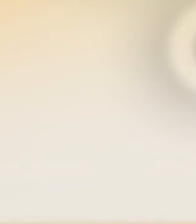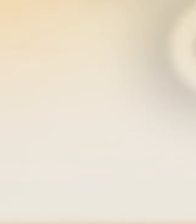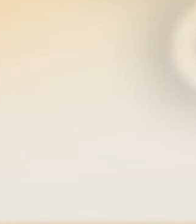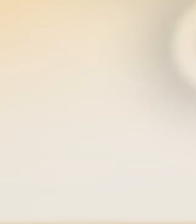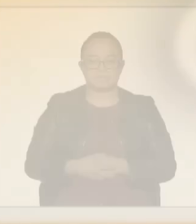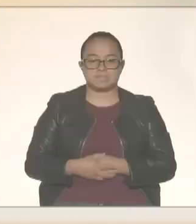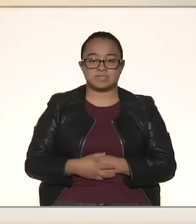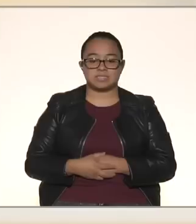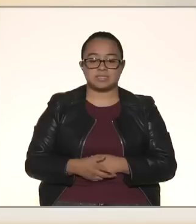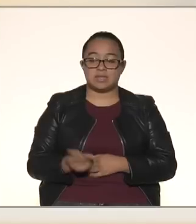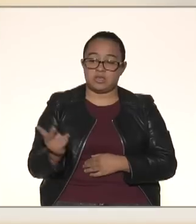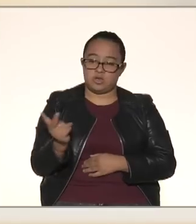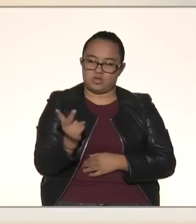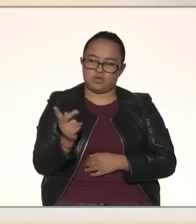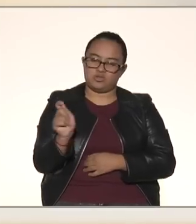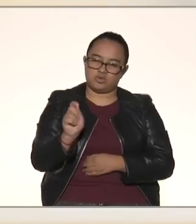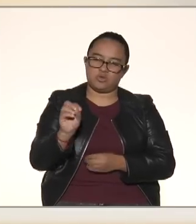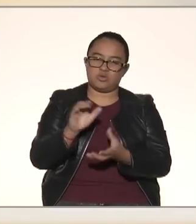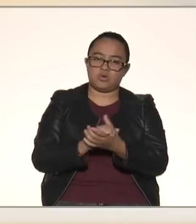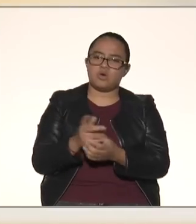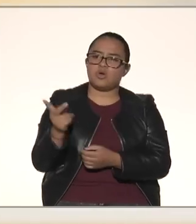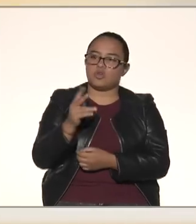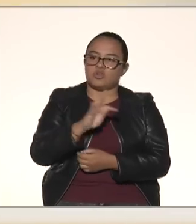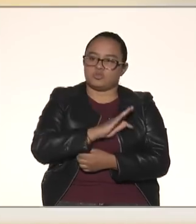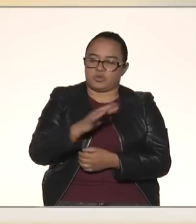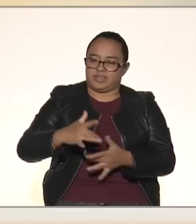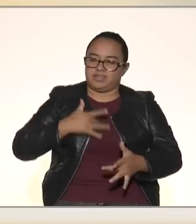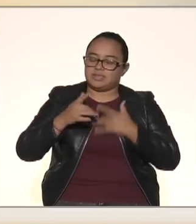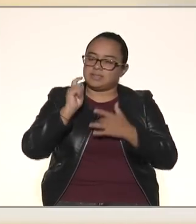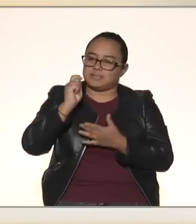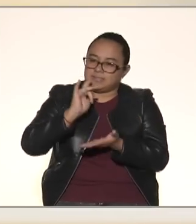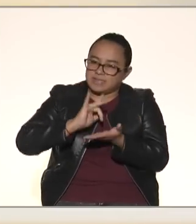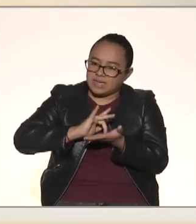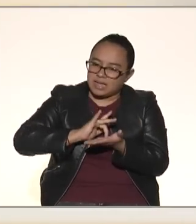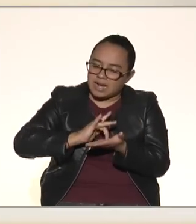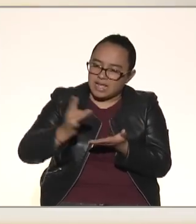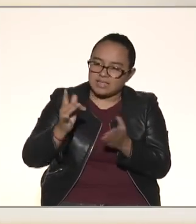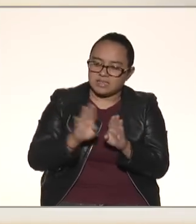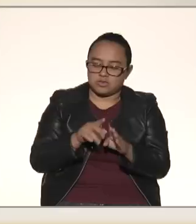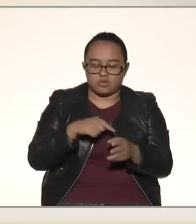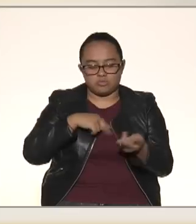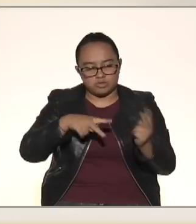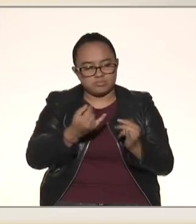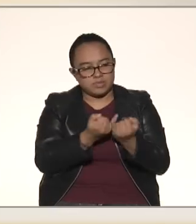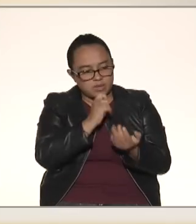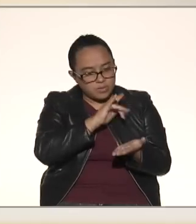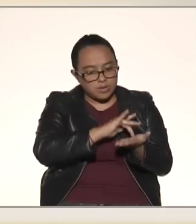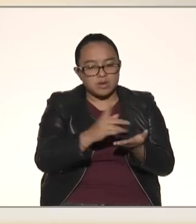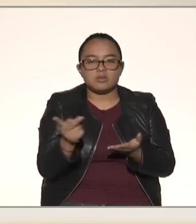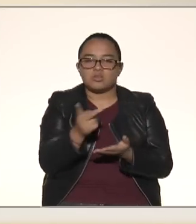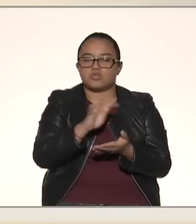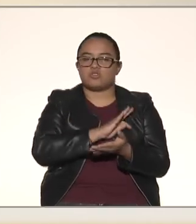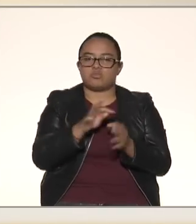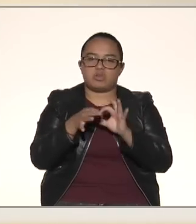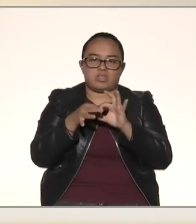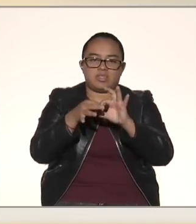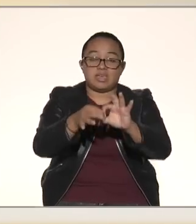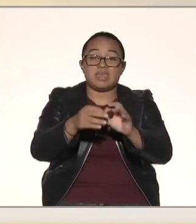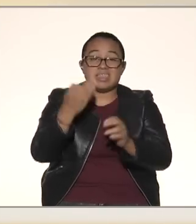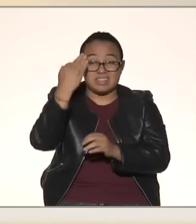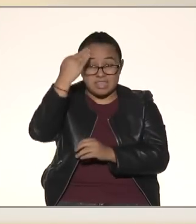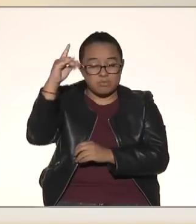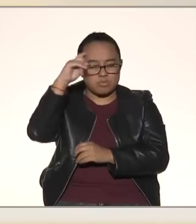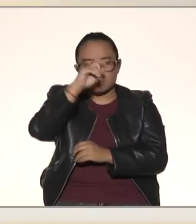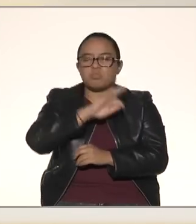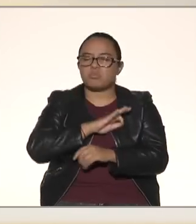Las parejas que son capaces de mantener vivo el sentimiento de gratitud por la otra persona, permanecen unidas en momentos difíciles.